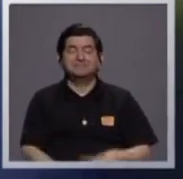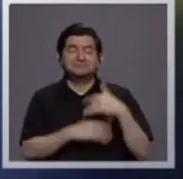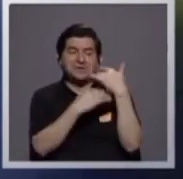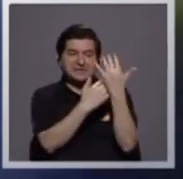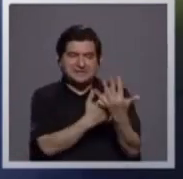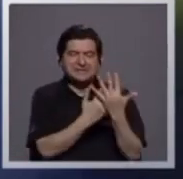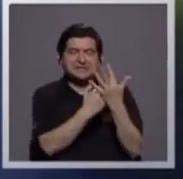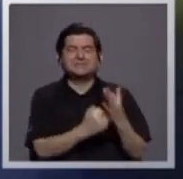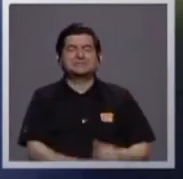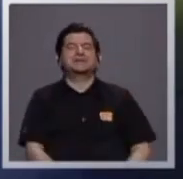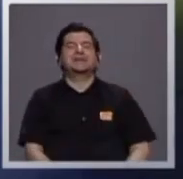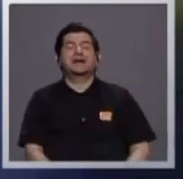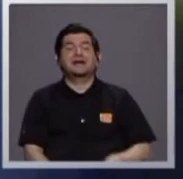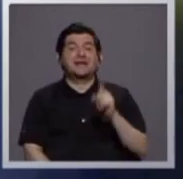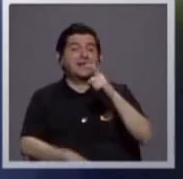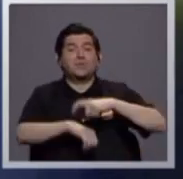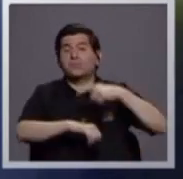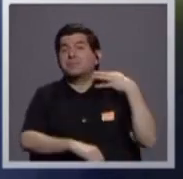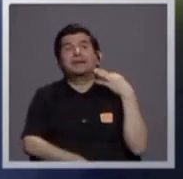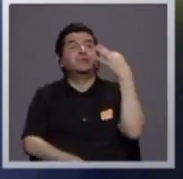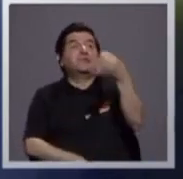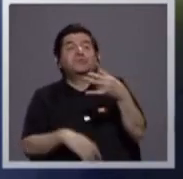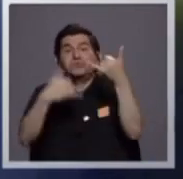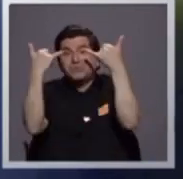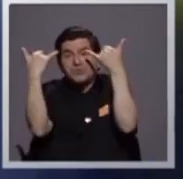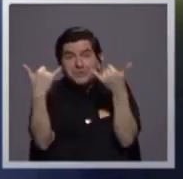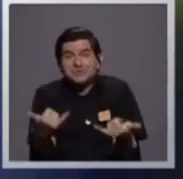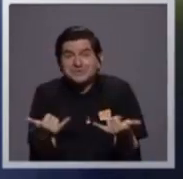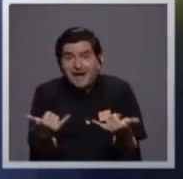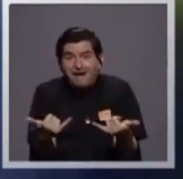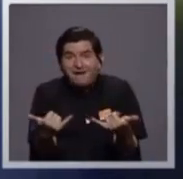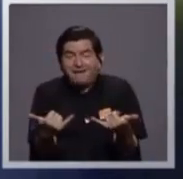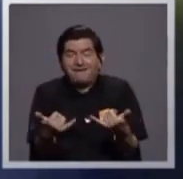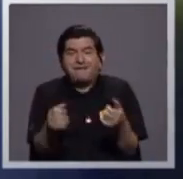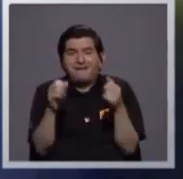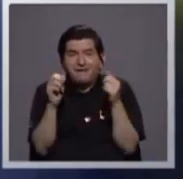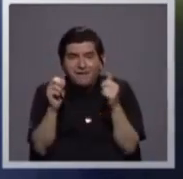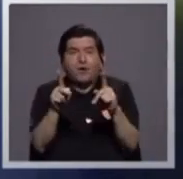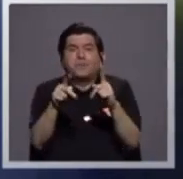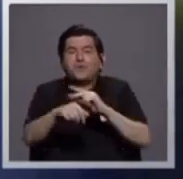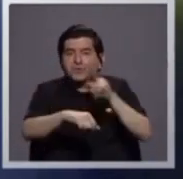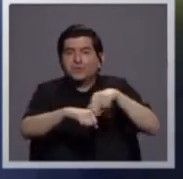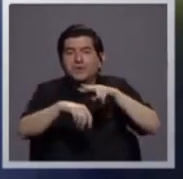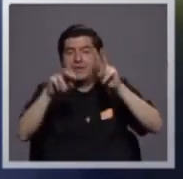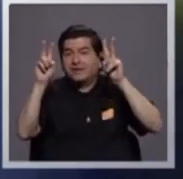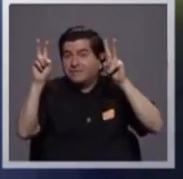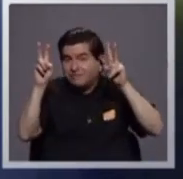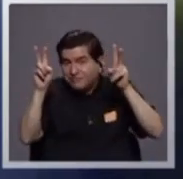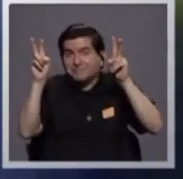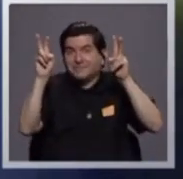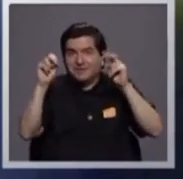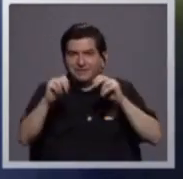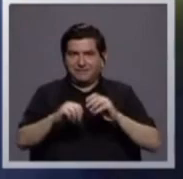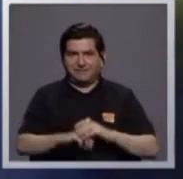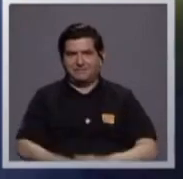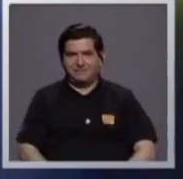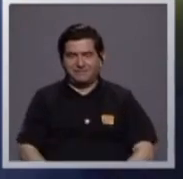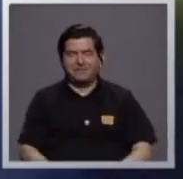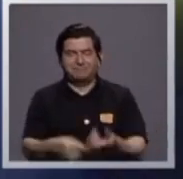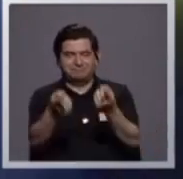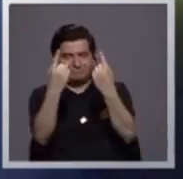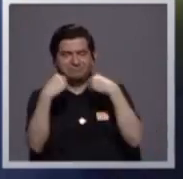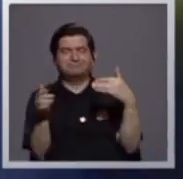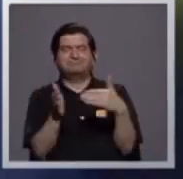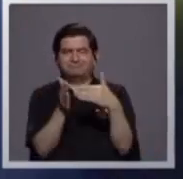esperamos en algún futuro, cuando haya una normalidad, tenerte por